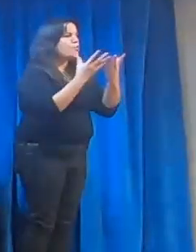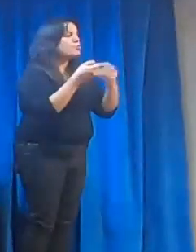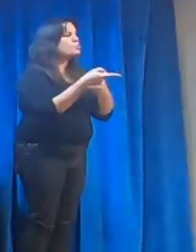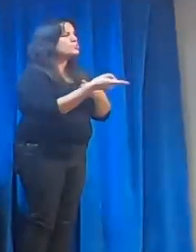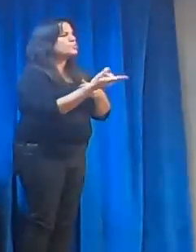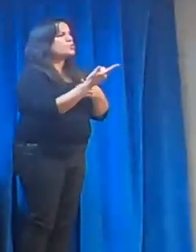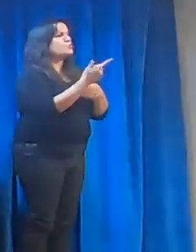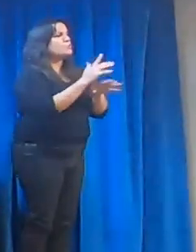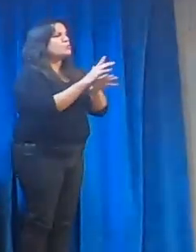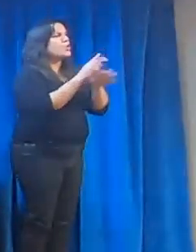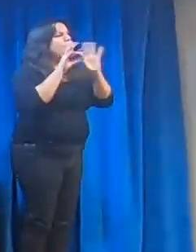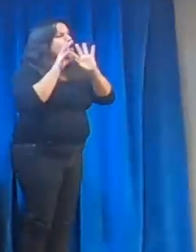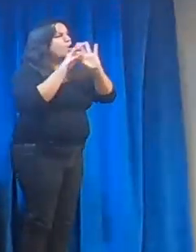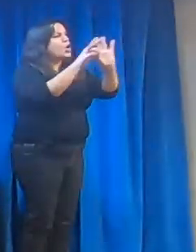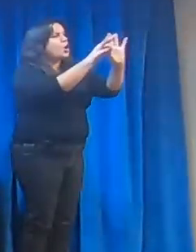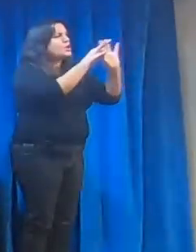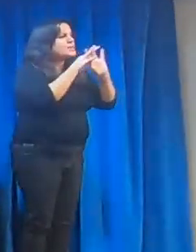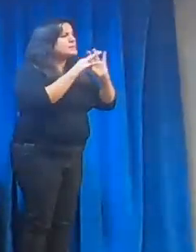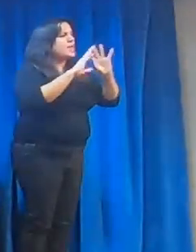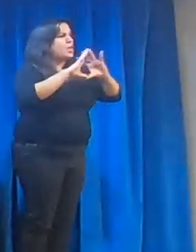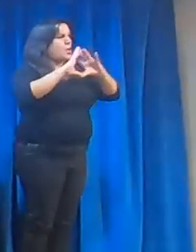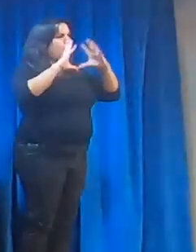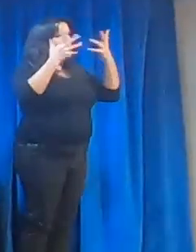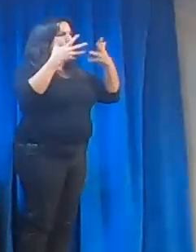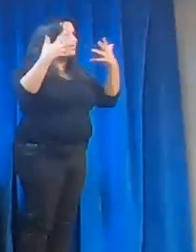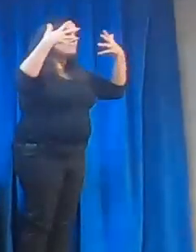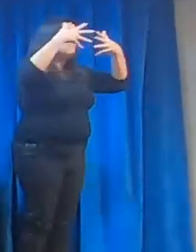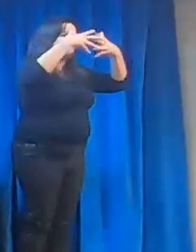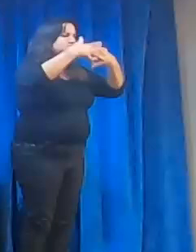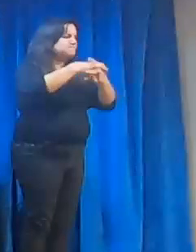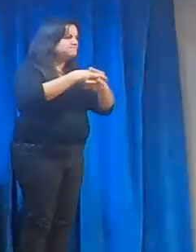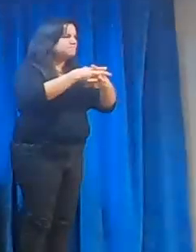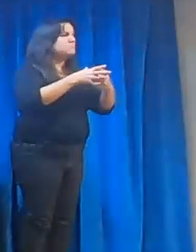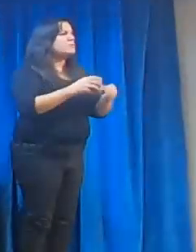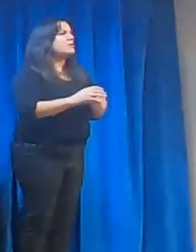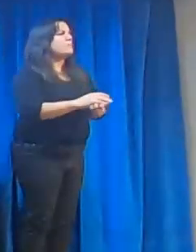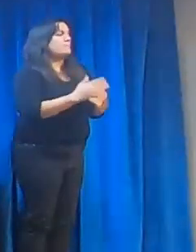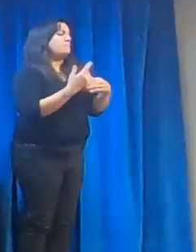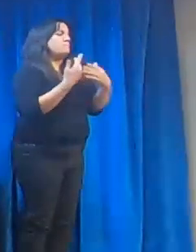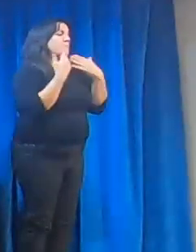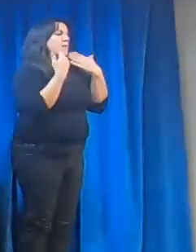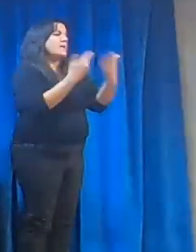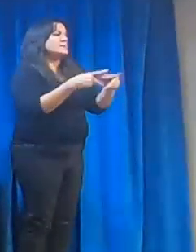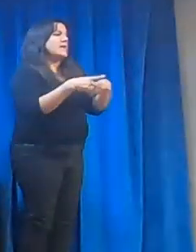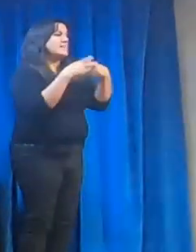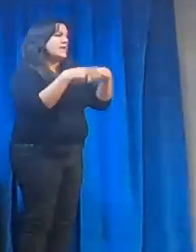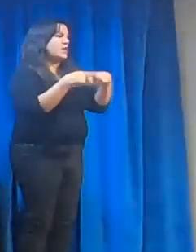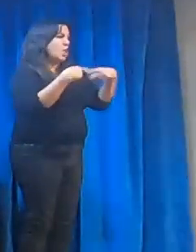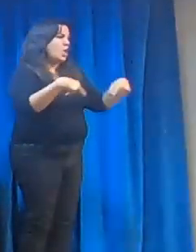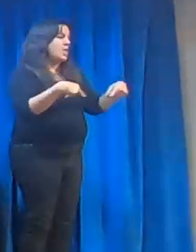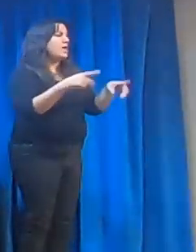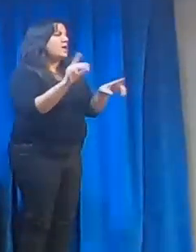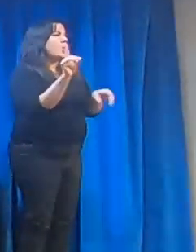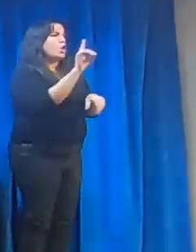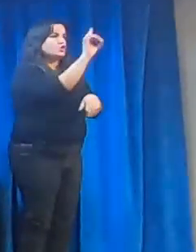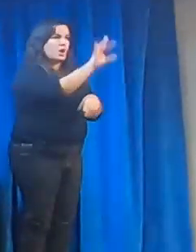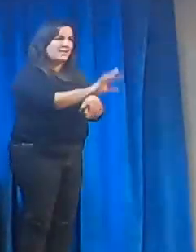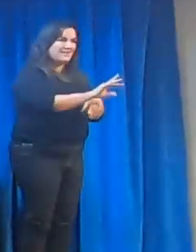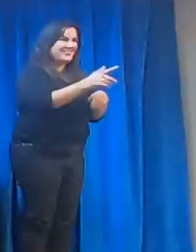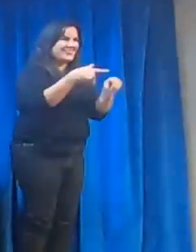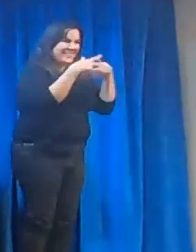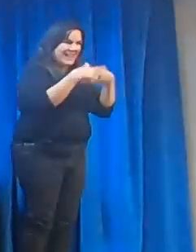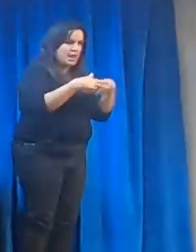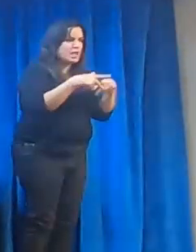absolutamente interconectado o global, como dicen, por la tecnología, pero no solo por la tecnología, digo, acabamos